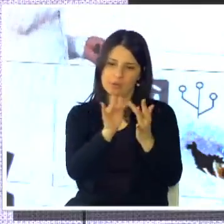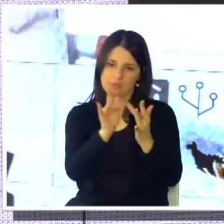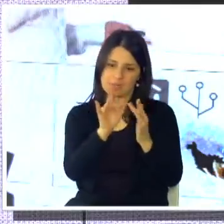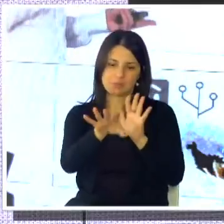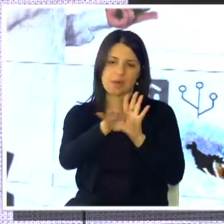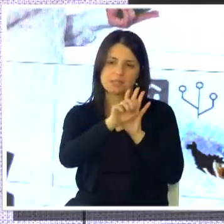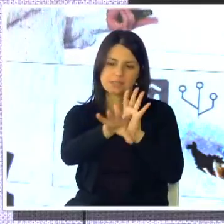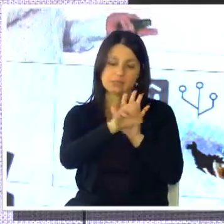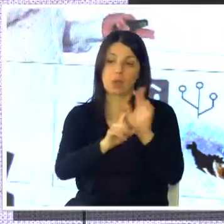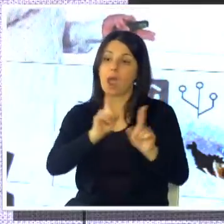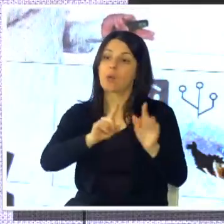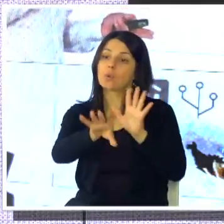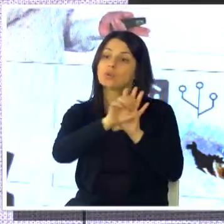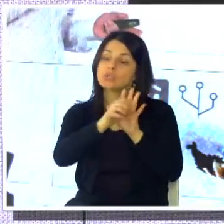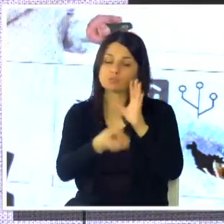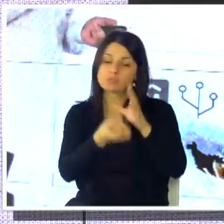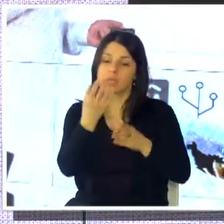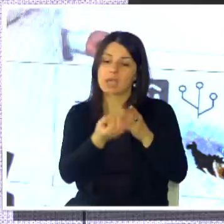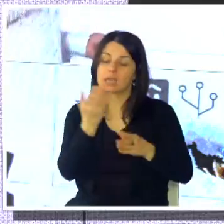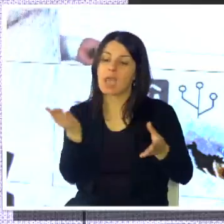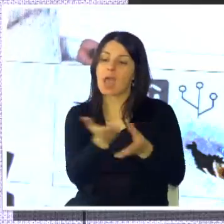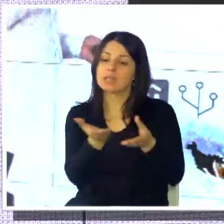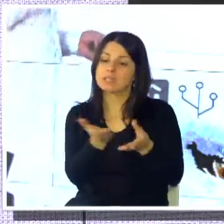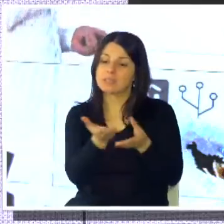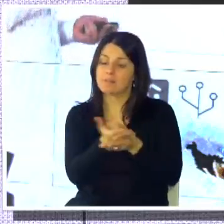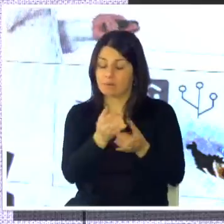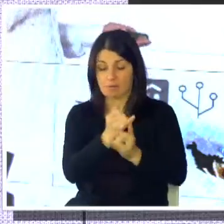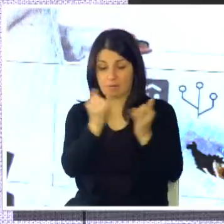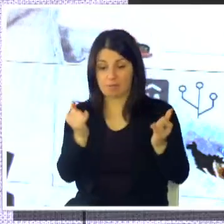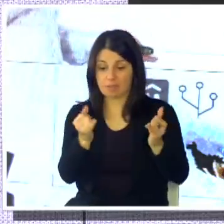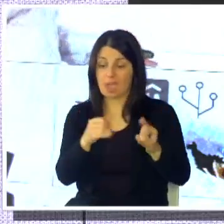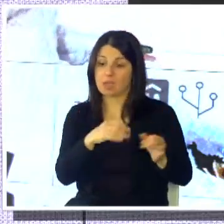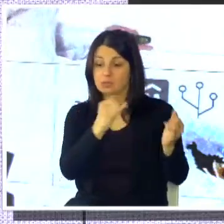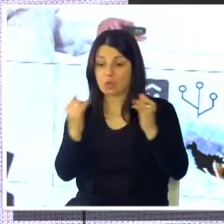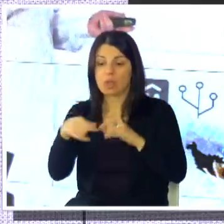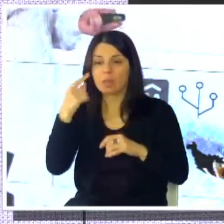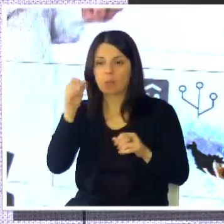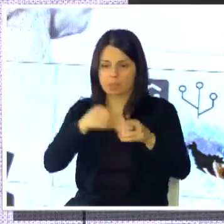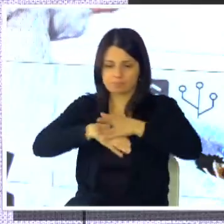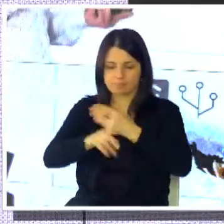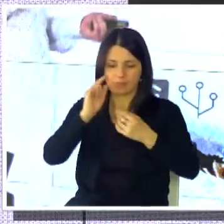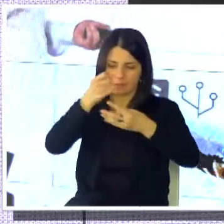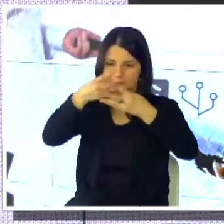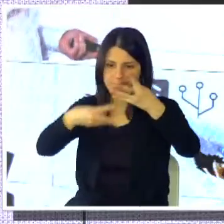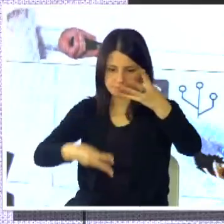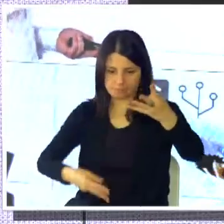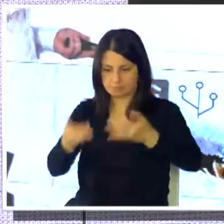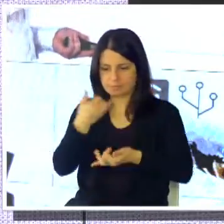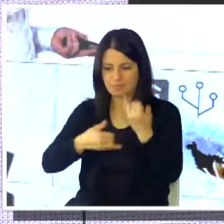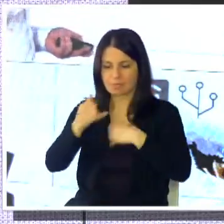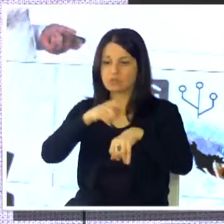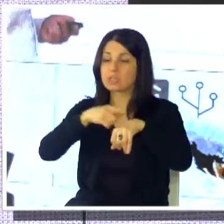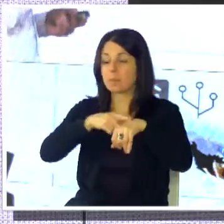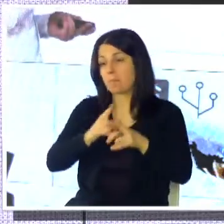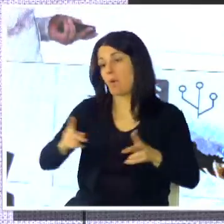hoy, generan archivos durante el día y luego uno puede consultar una lista de datos que se generaron durante un periodo de tiempo